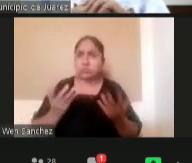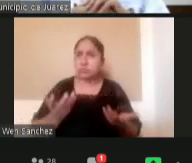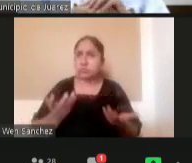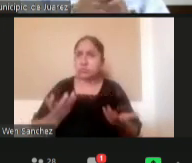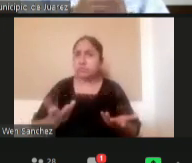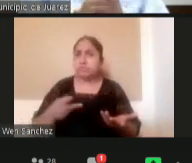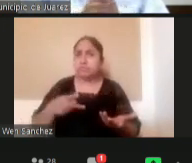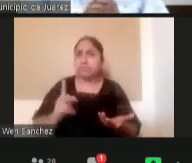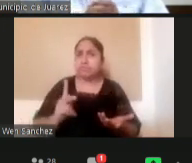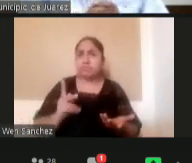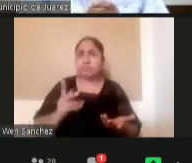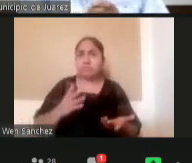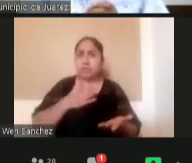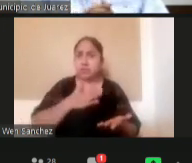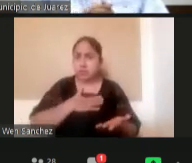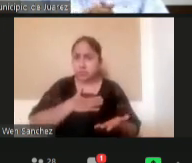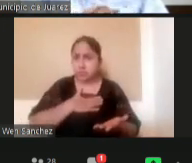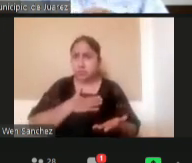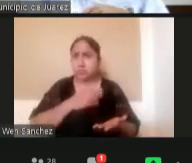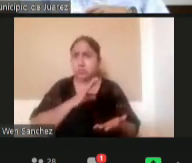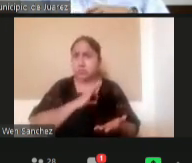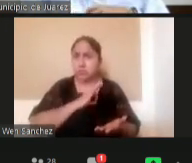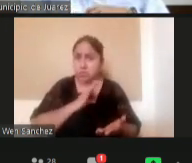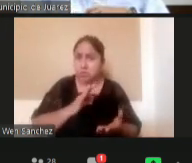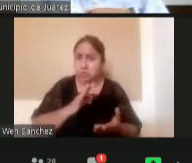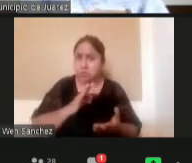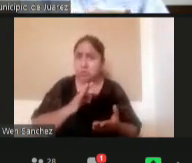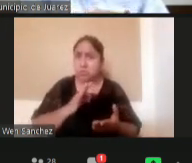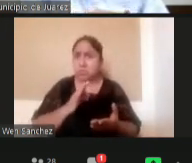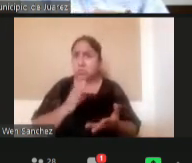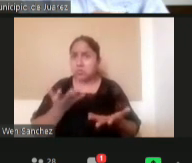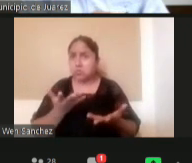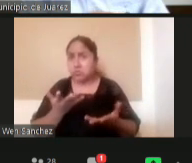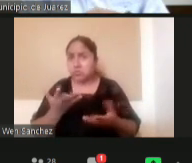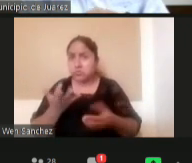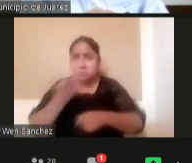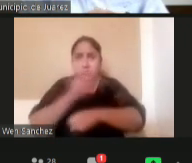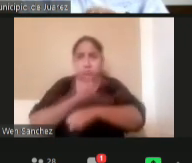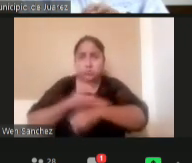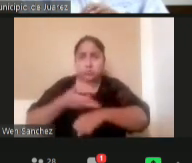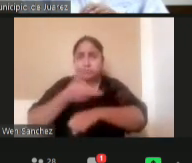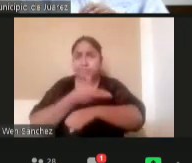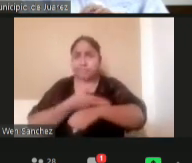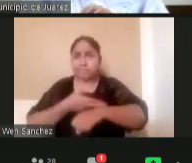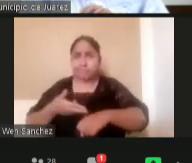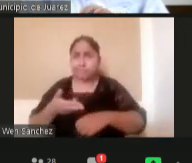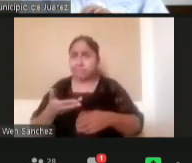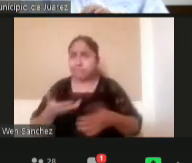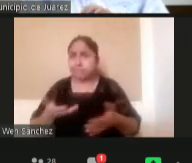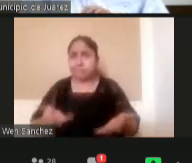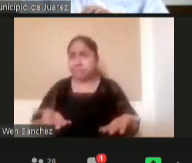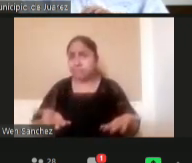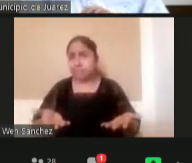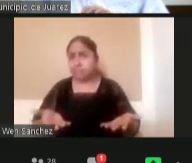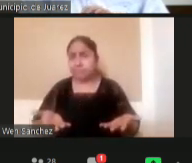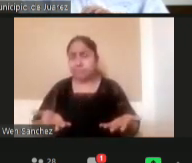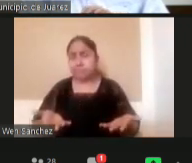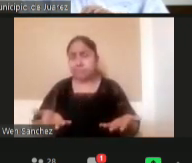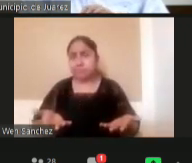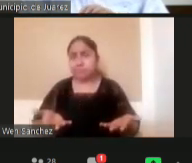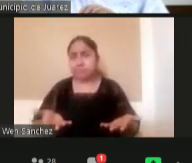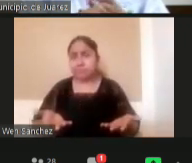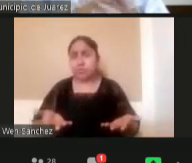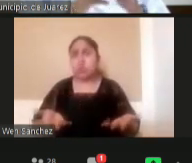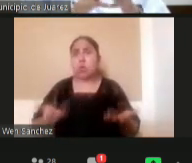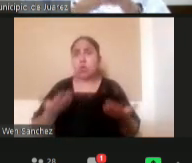manos, sale de las facultades del ayuntamiento. No hay que olvidar que nosotros, como cabildo,